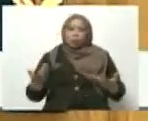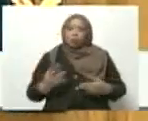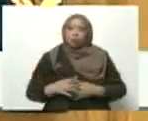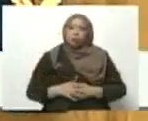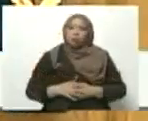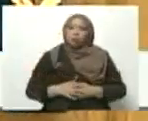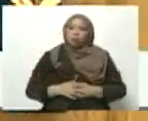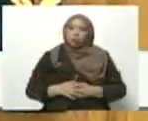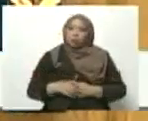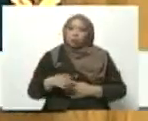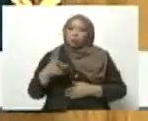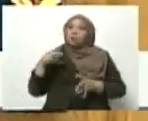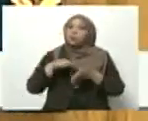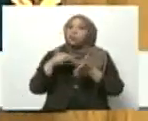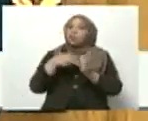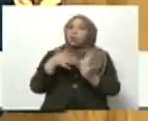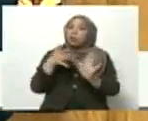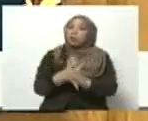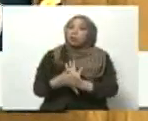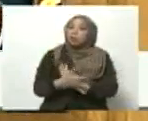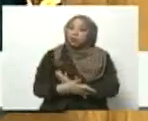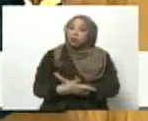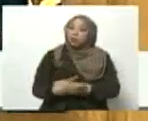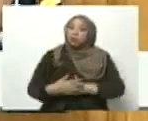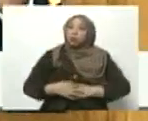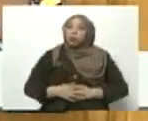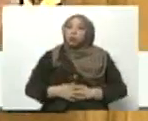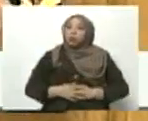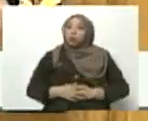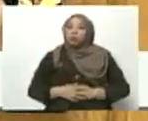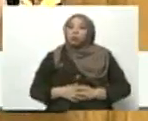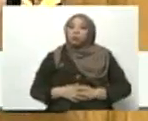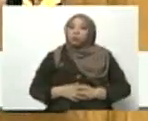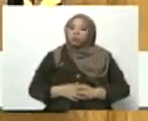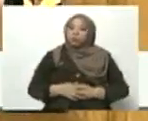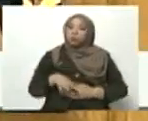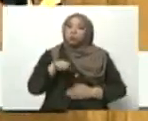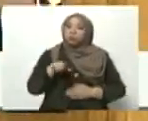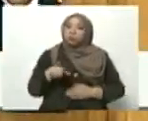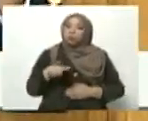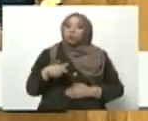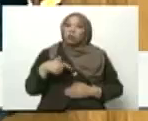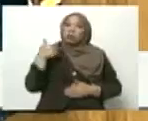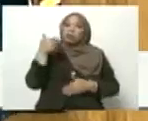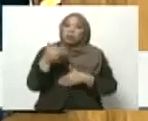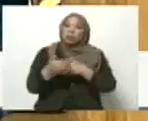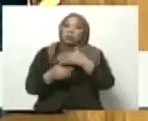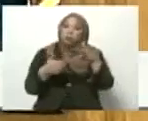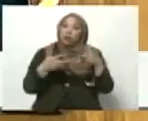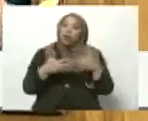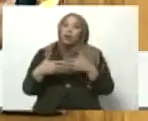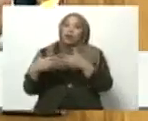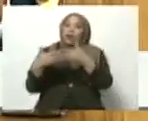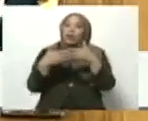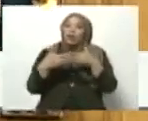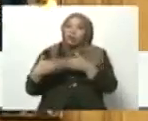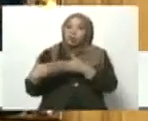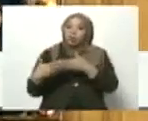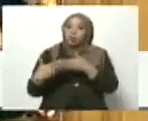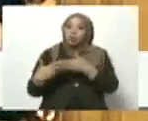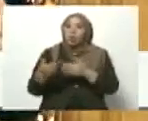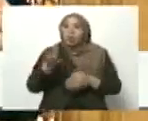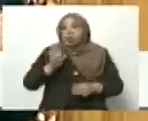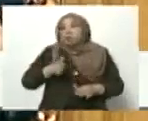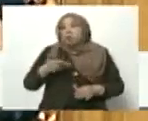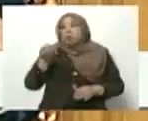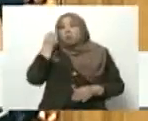dice así su definición exacta, pues ¿para qué son las sanciones? Yo le llamo, las sanciones es una palabra de Estados Unidos, porque ellos creen que tienen